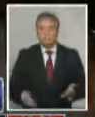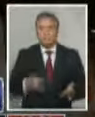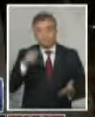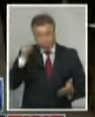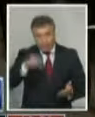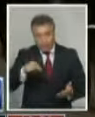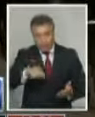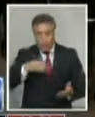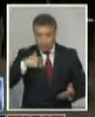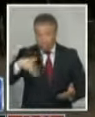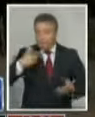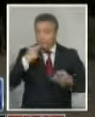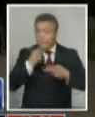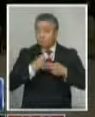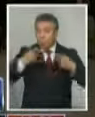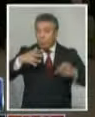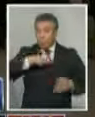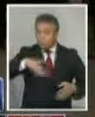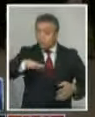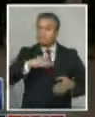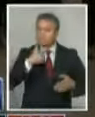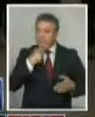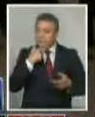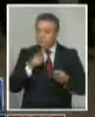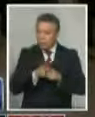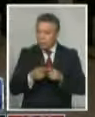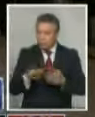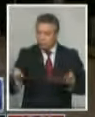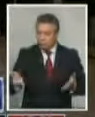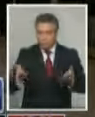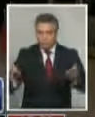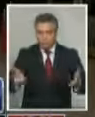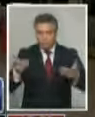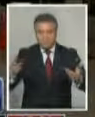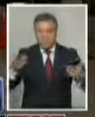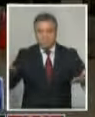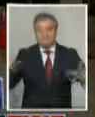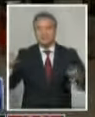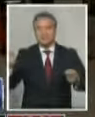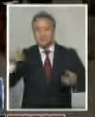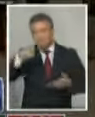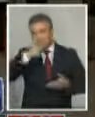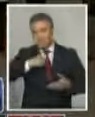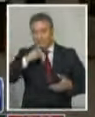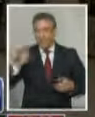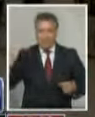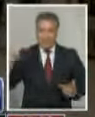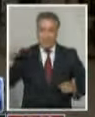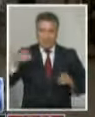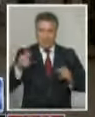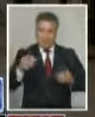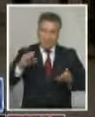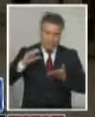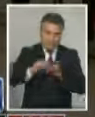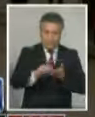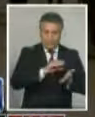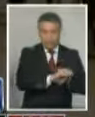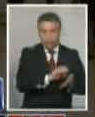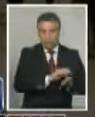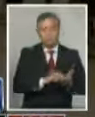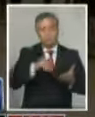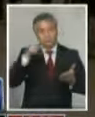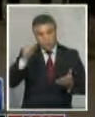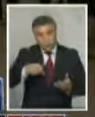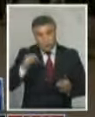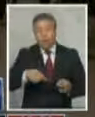que fomentan y estimulan la inversión y que también generan condiciones para más inversión privada. Finalmente, desde el punto de vista de la